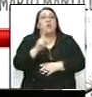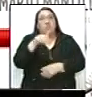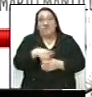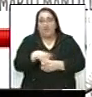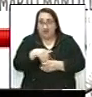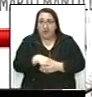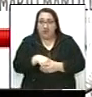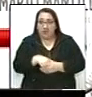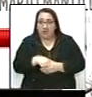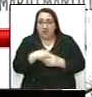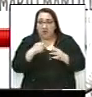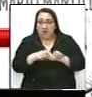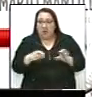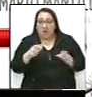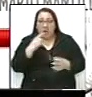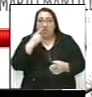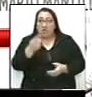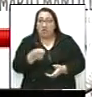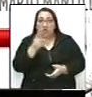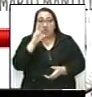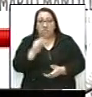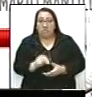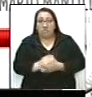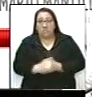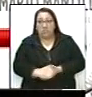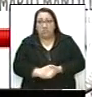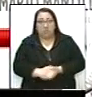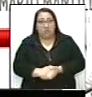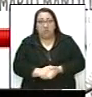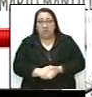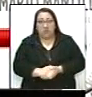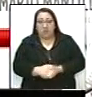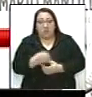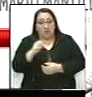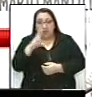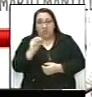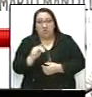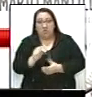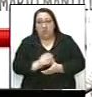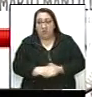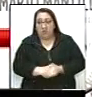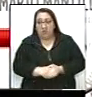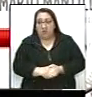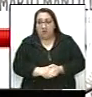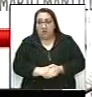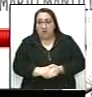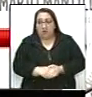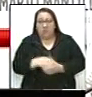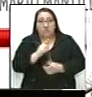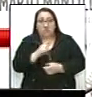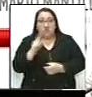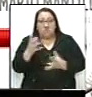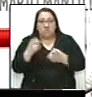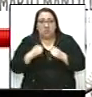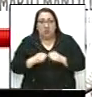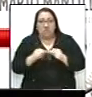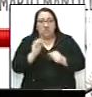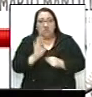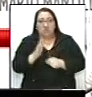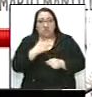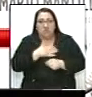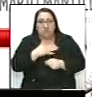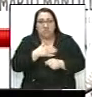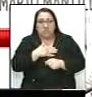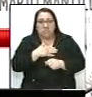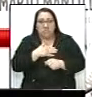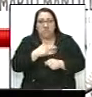referéndum y el pueblo contundentemente le dijo no. Le dijo no. Cada quien quiere seguir teniendo